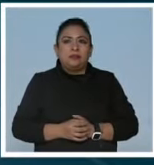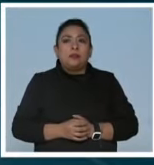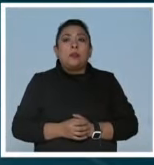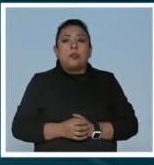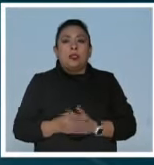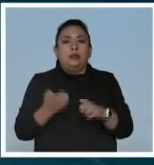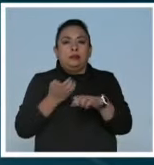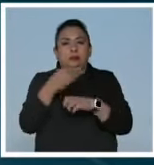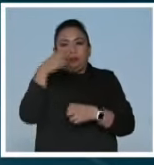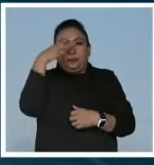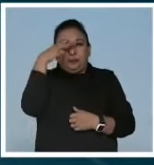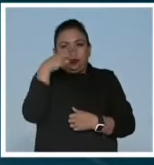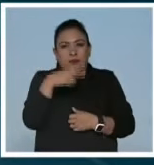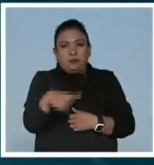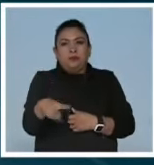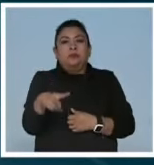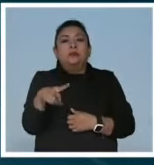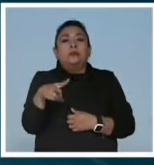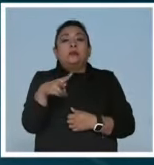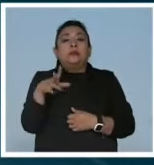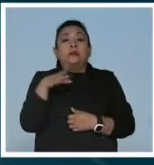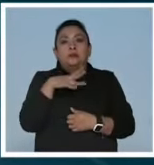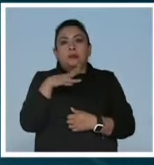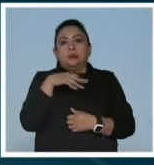El Estado de México se viste de letras.